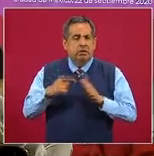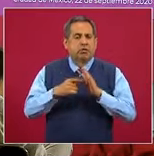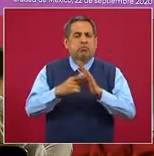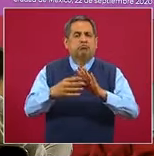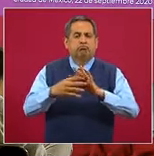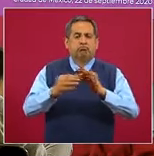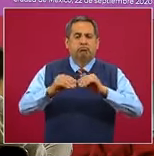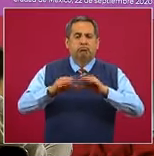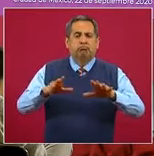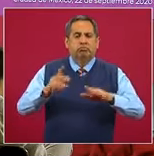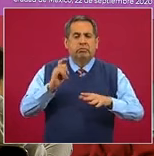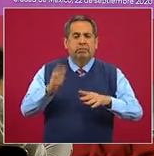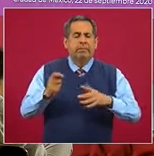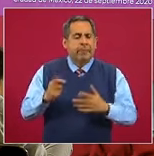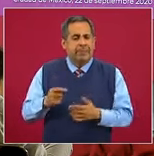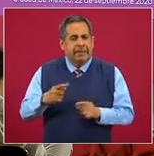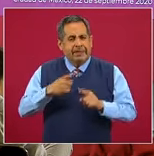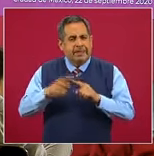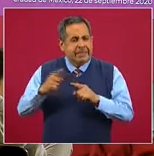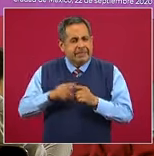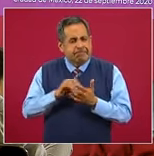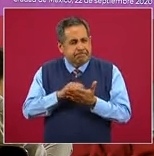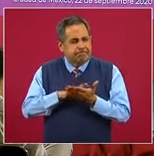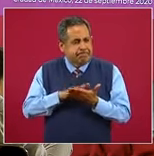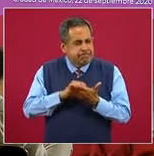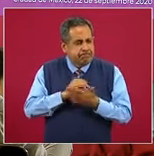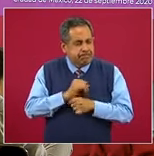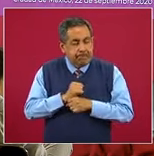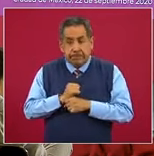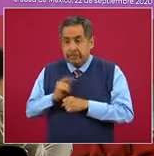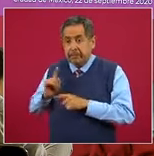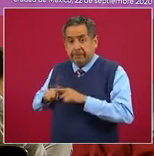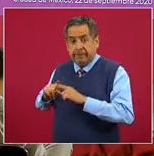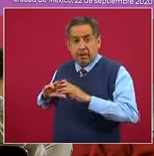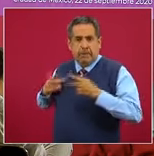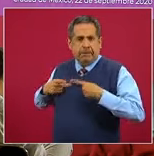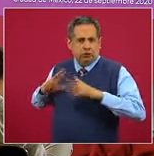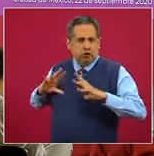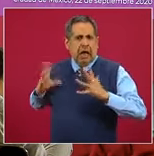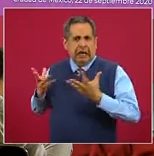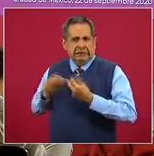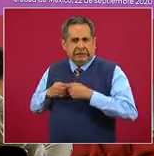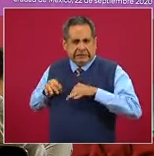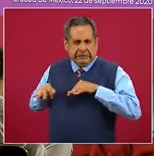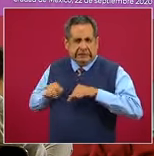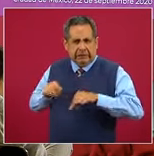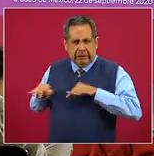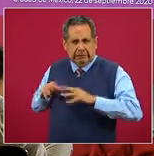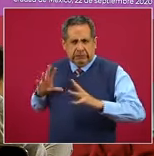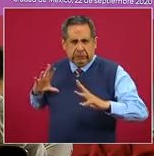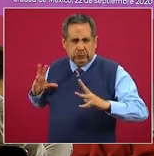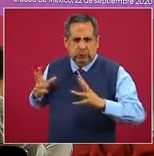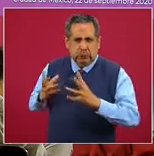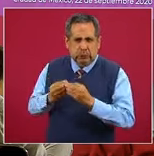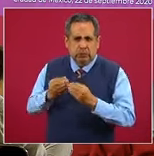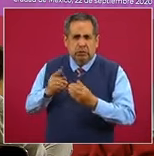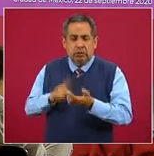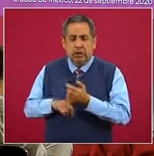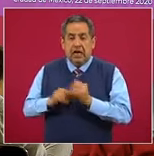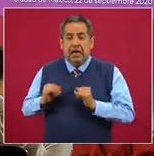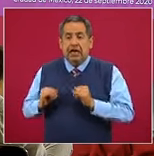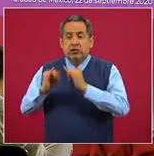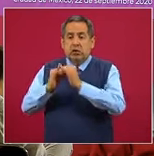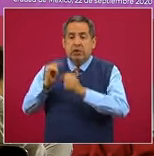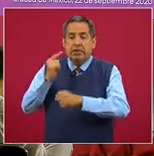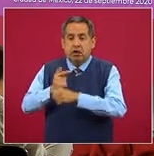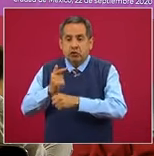presentar esta serie de datos, que es el esfuerzo de mucha gente que está trabajando tanto en el Instituto de